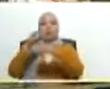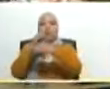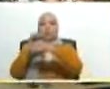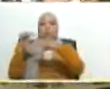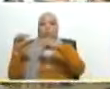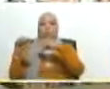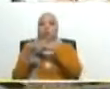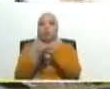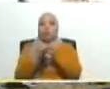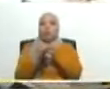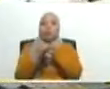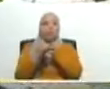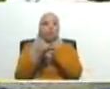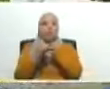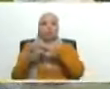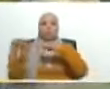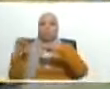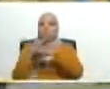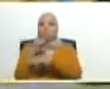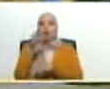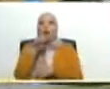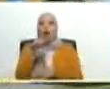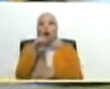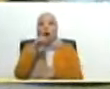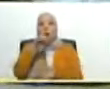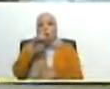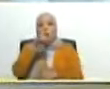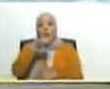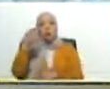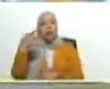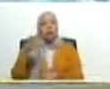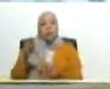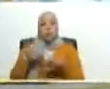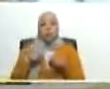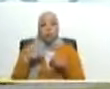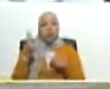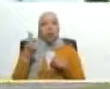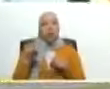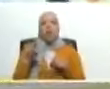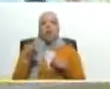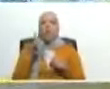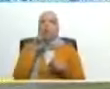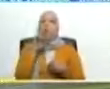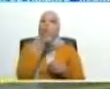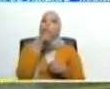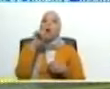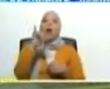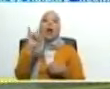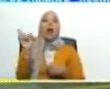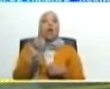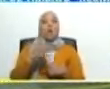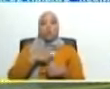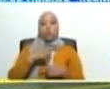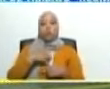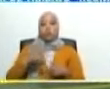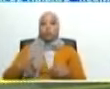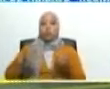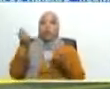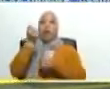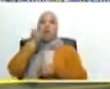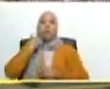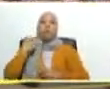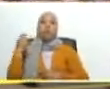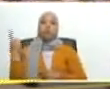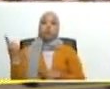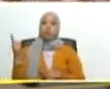aguas por delimitar o en sus aguas delimitadas. No reconocemos ninguna licencia de Guyana, ningún abuso de Guyana